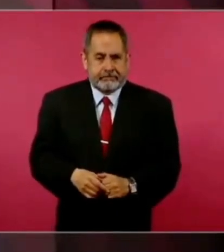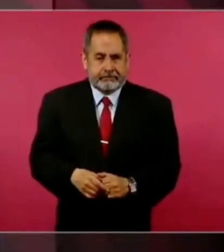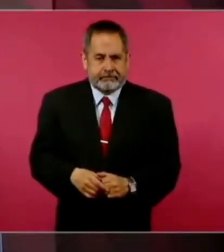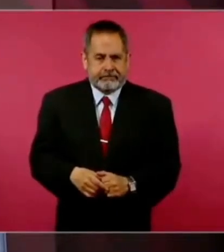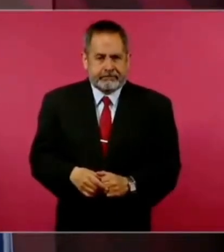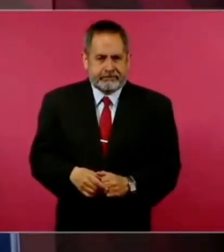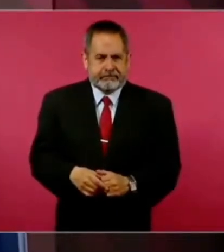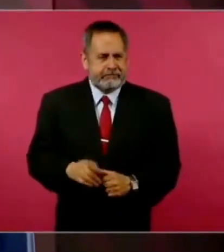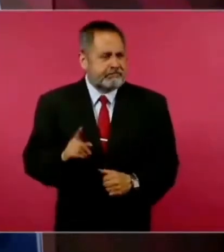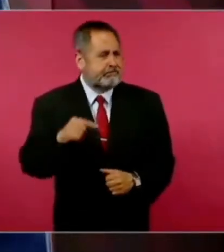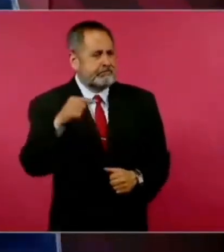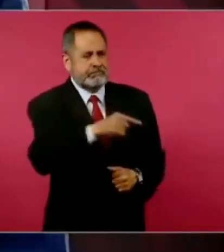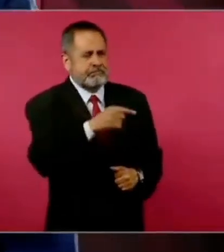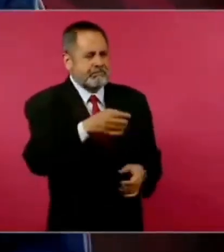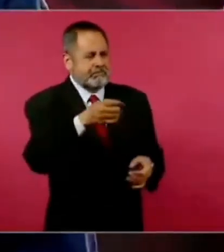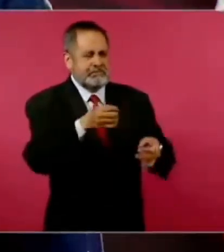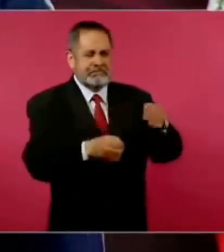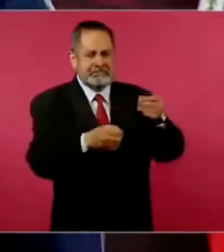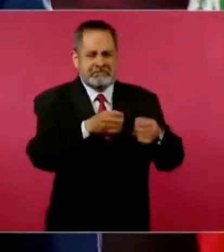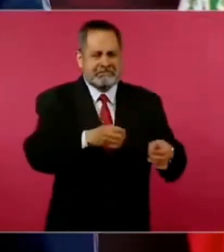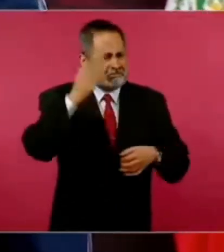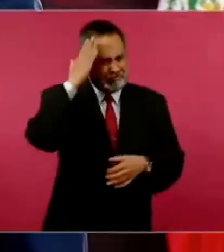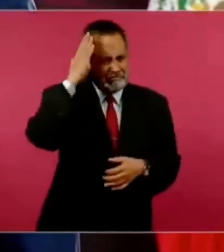Un ministro, 2,